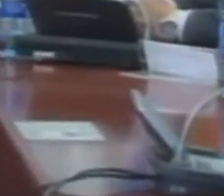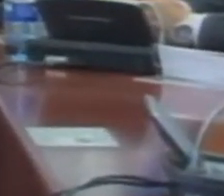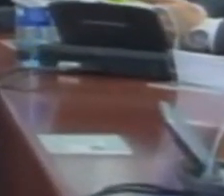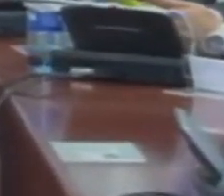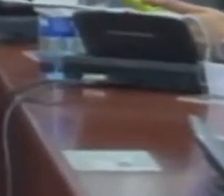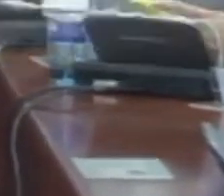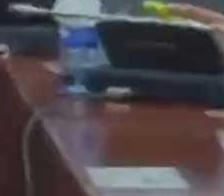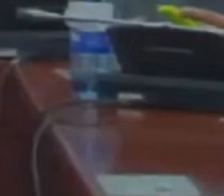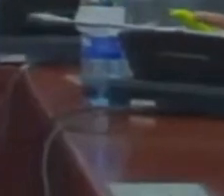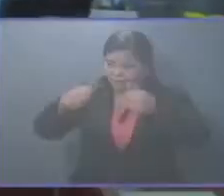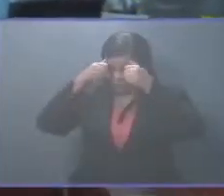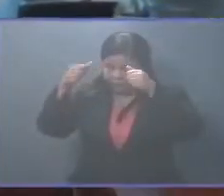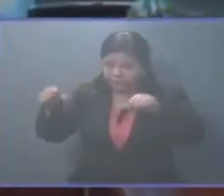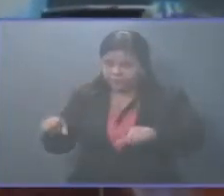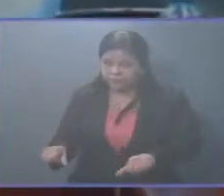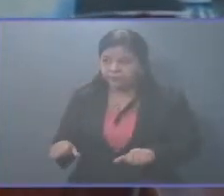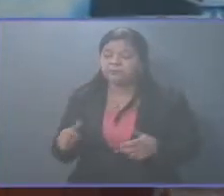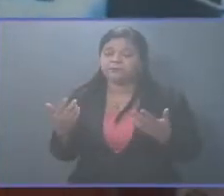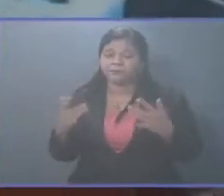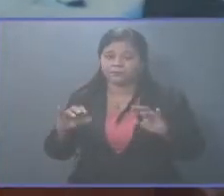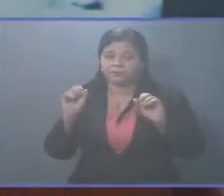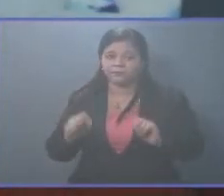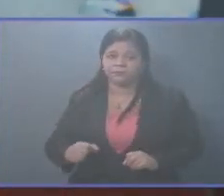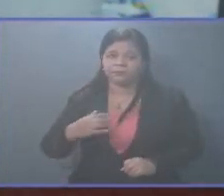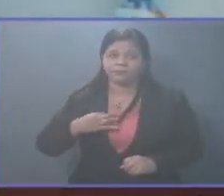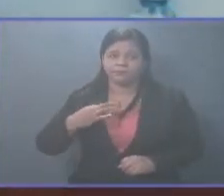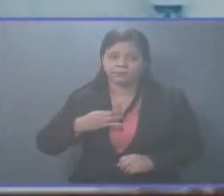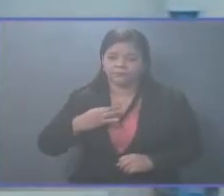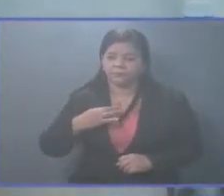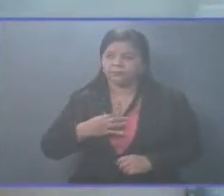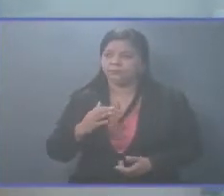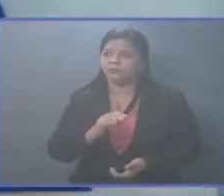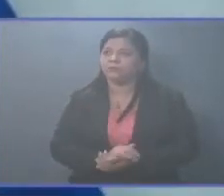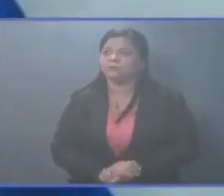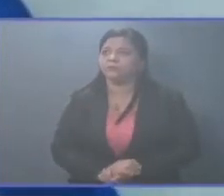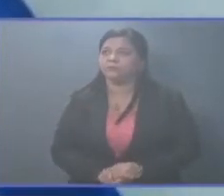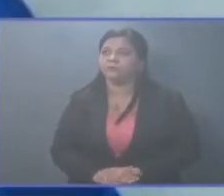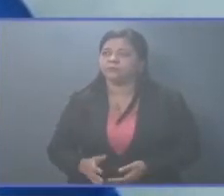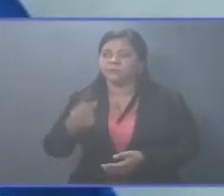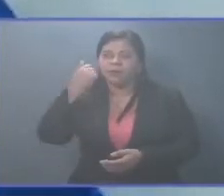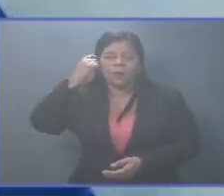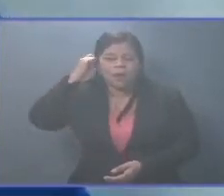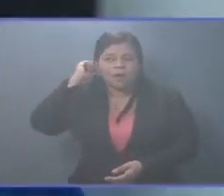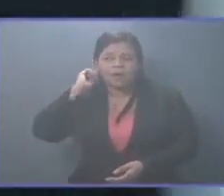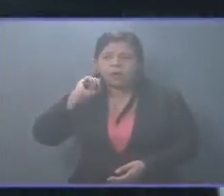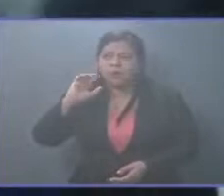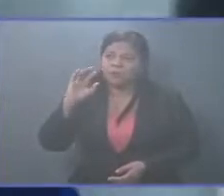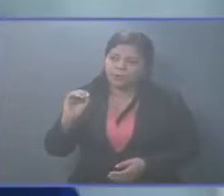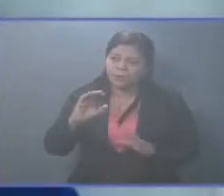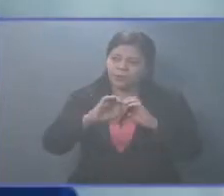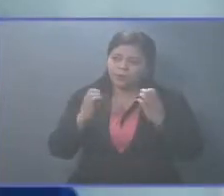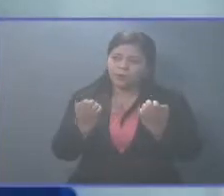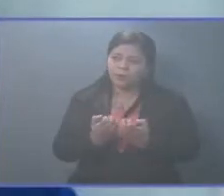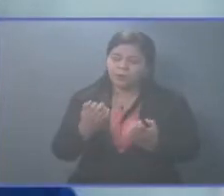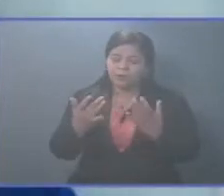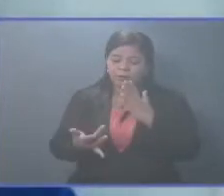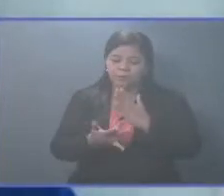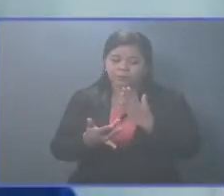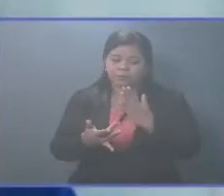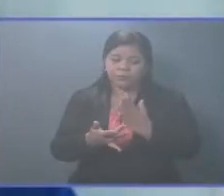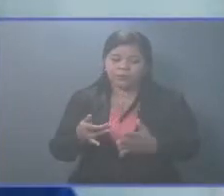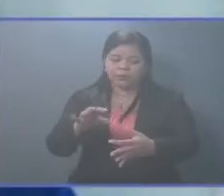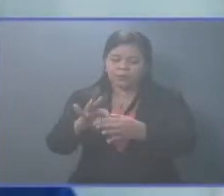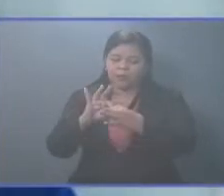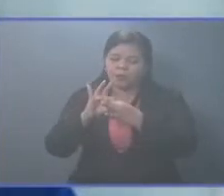un acuerdo para poder invitar a el coordinador o el equipo técnico del Ministerio de